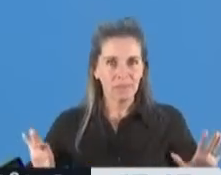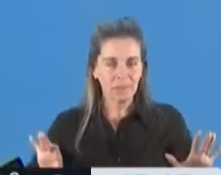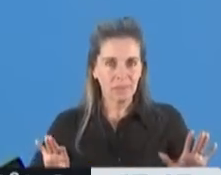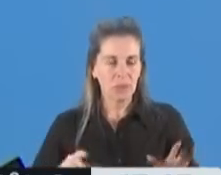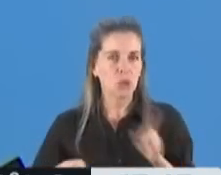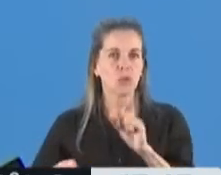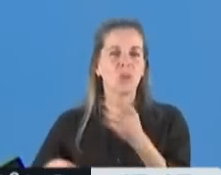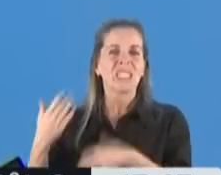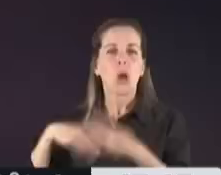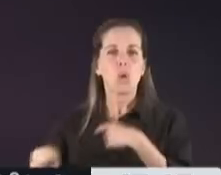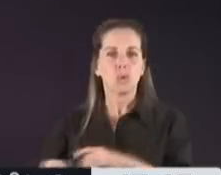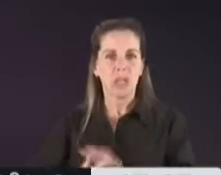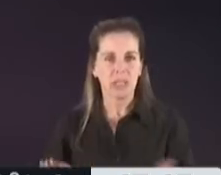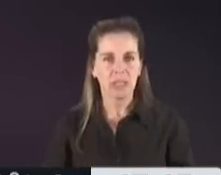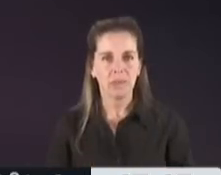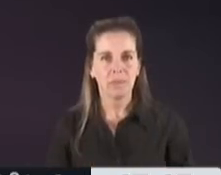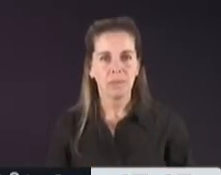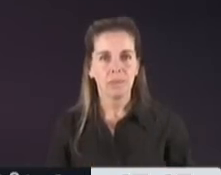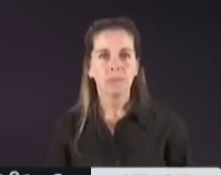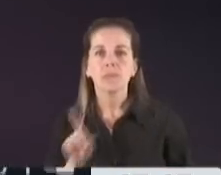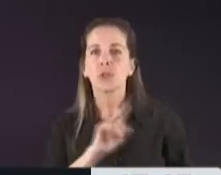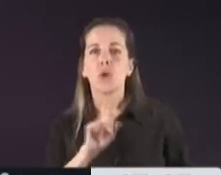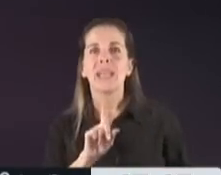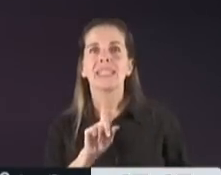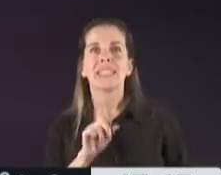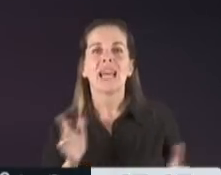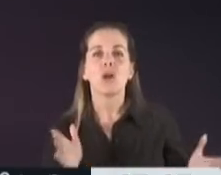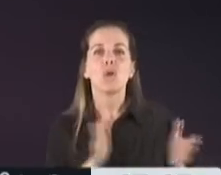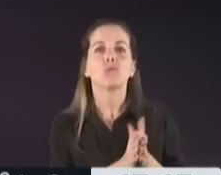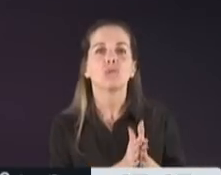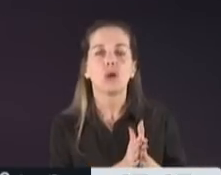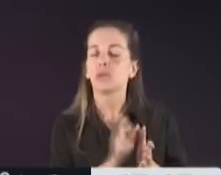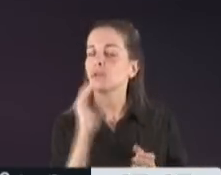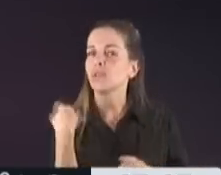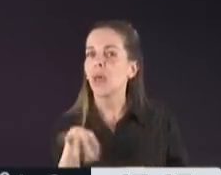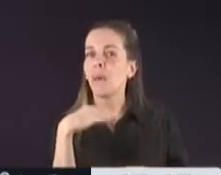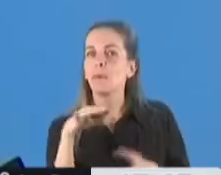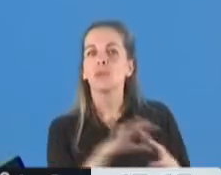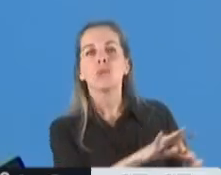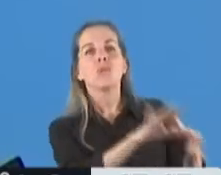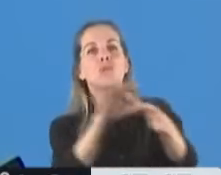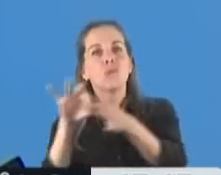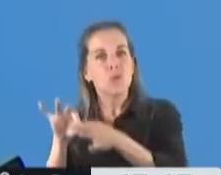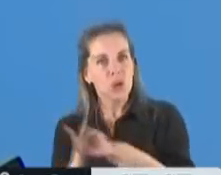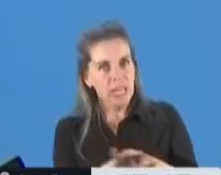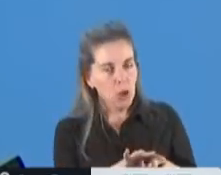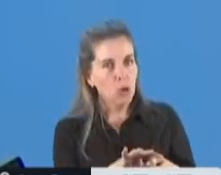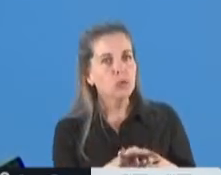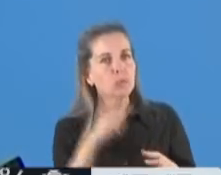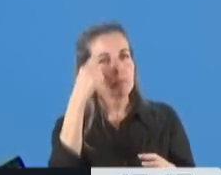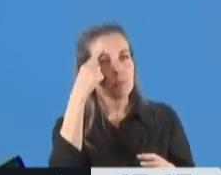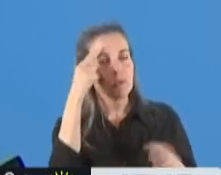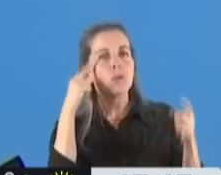excusa. No se trata de estar juntos, se trata de estar unidos en busca de un objetivo.